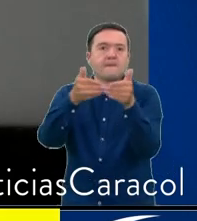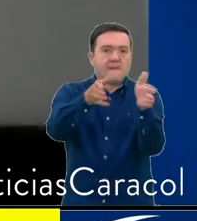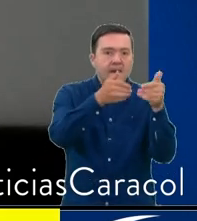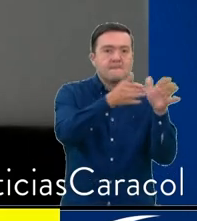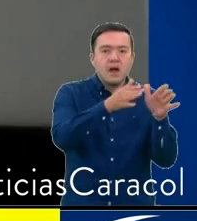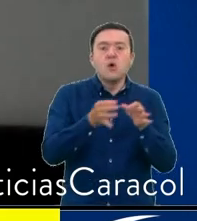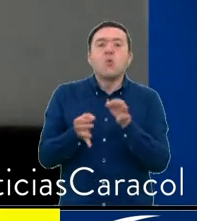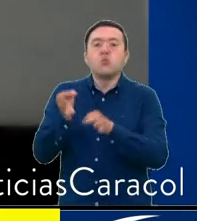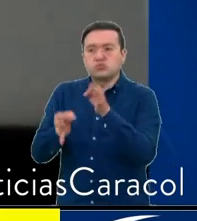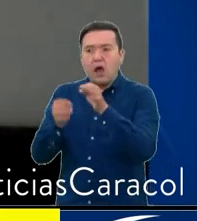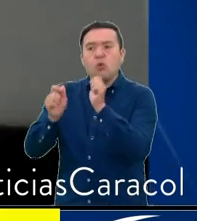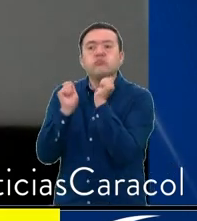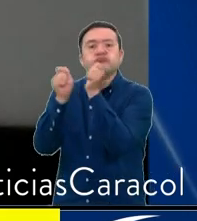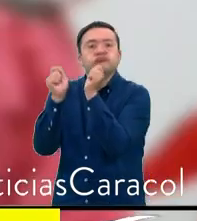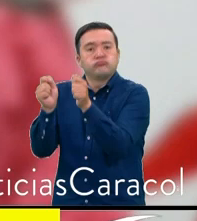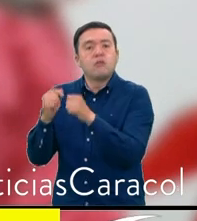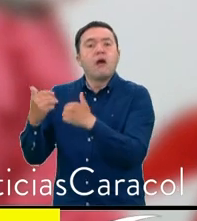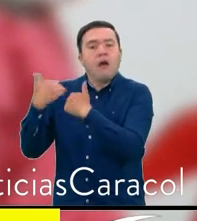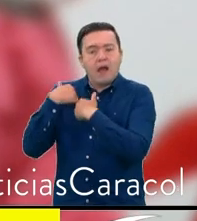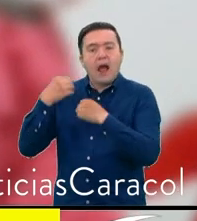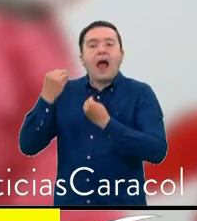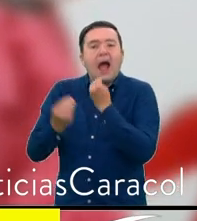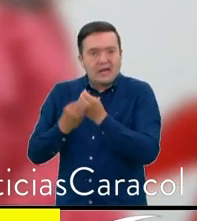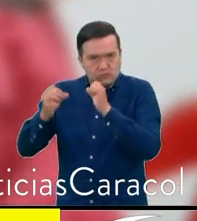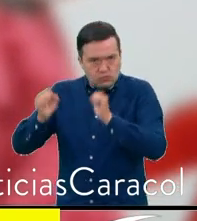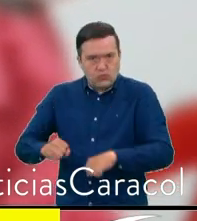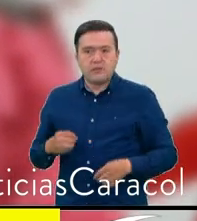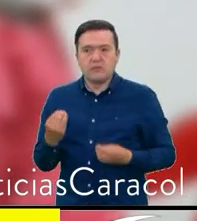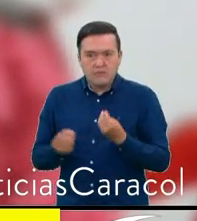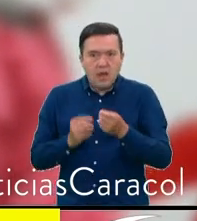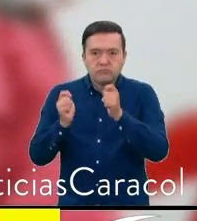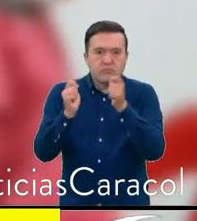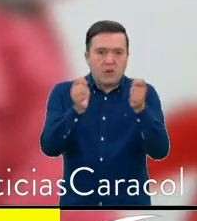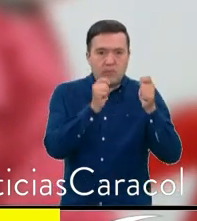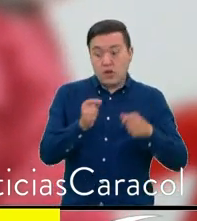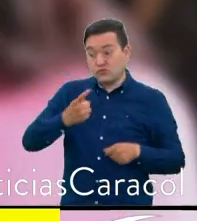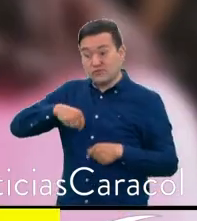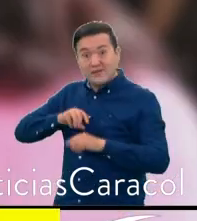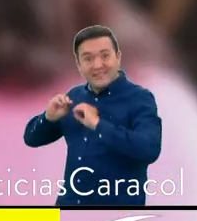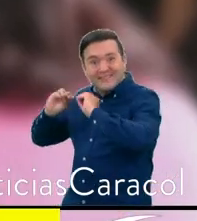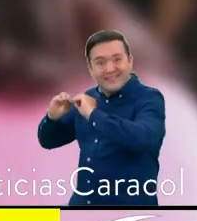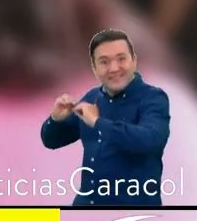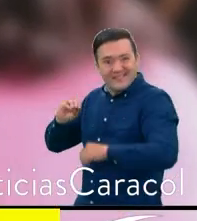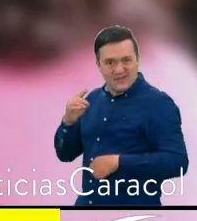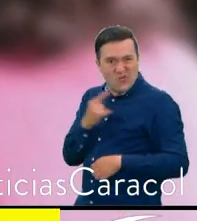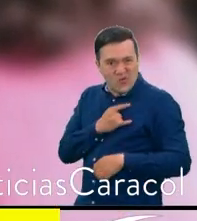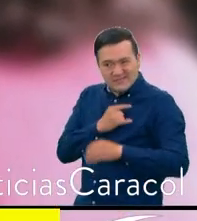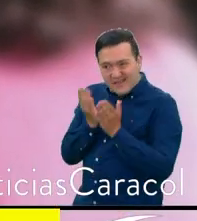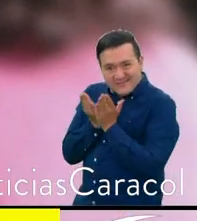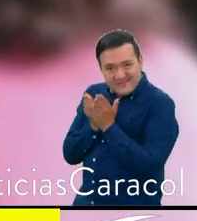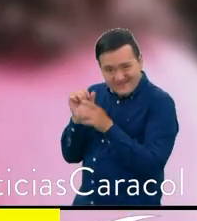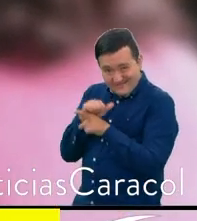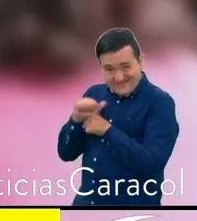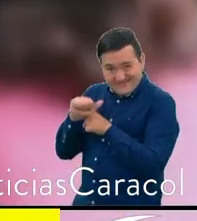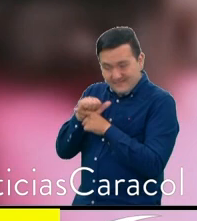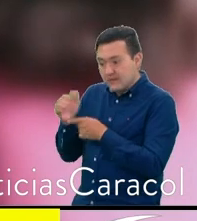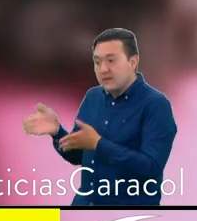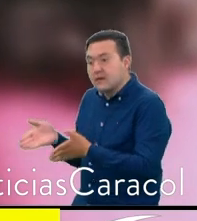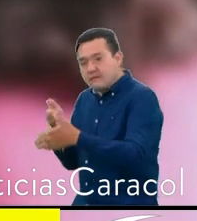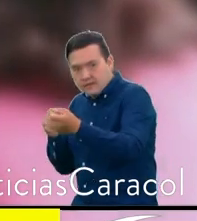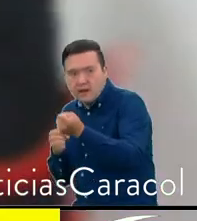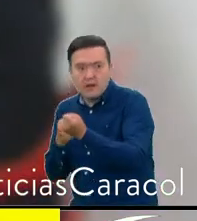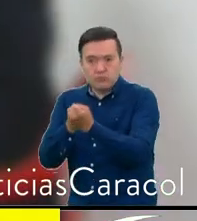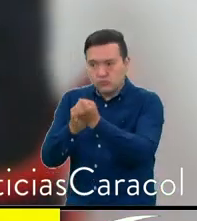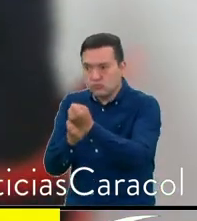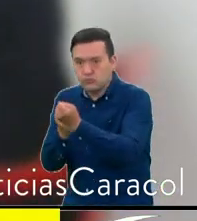juzgados penales para que a través de nuestros abogados en formación se le pueda asistir a los usuarios. Entonces,